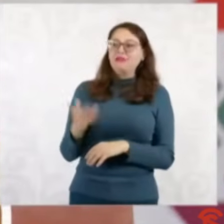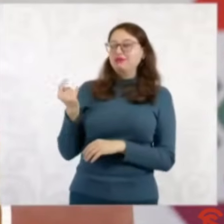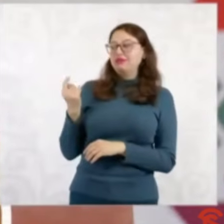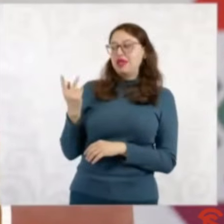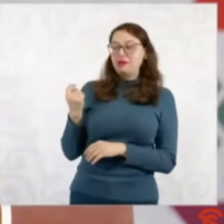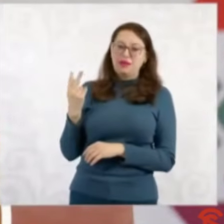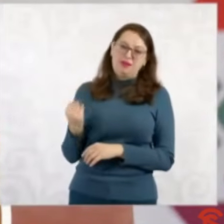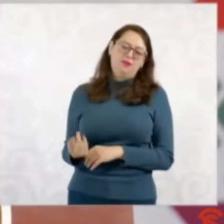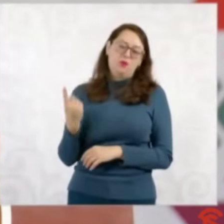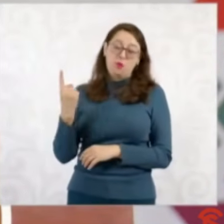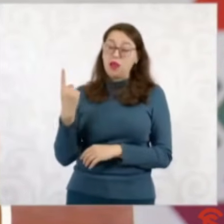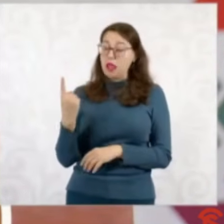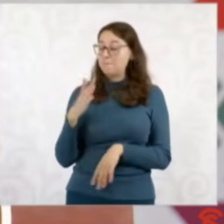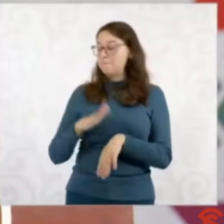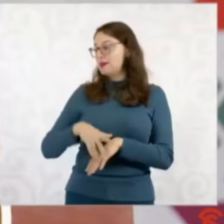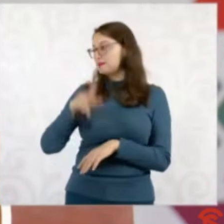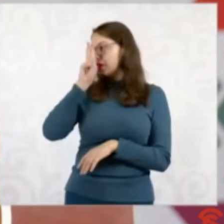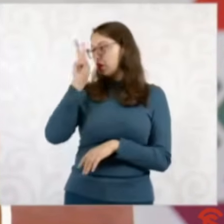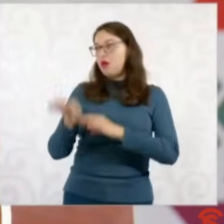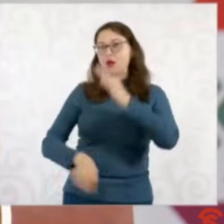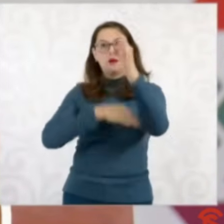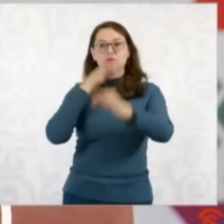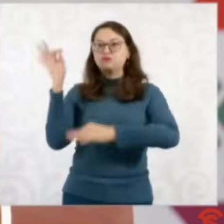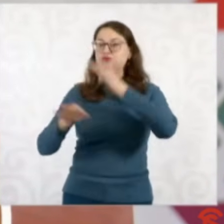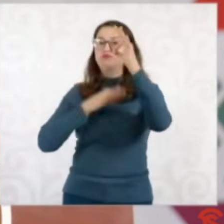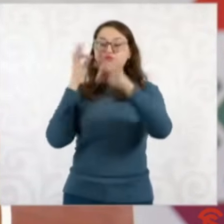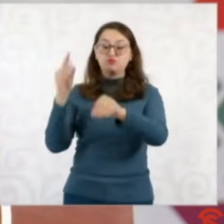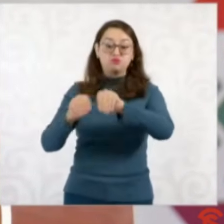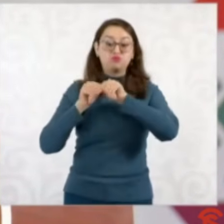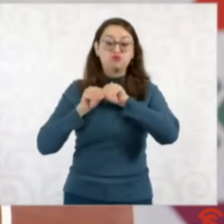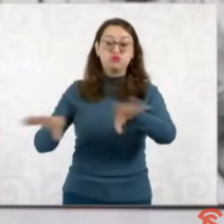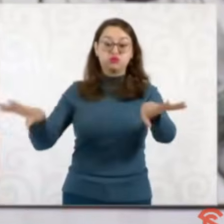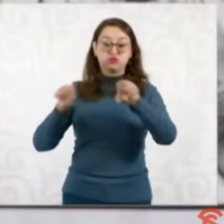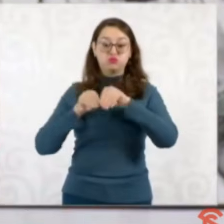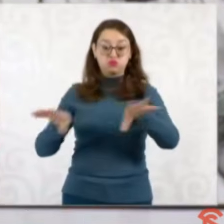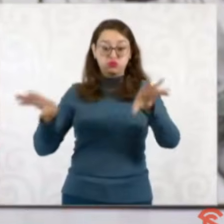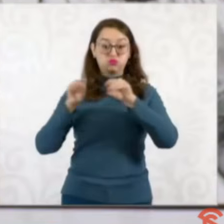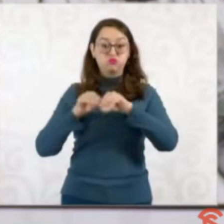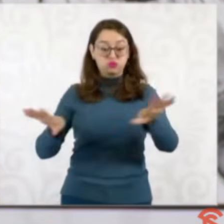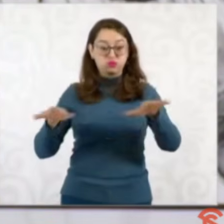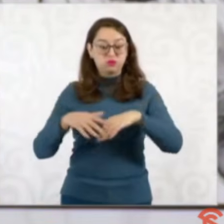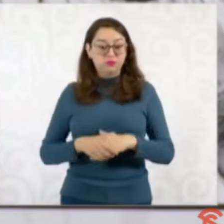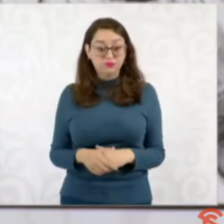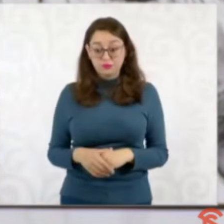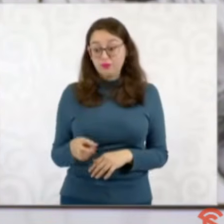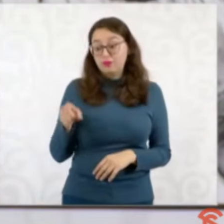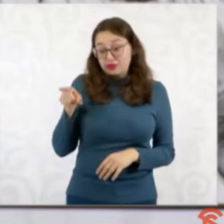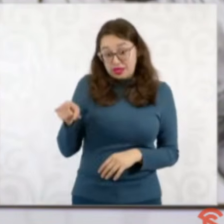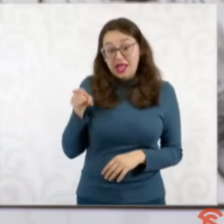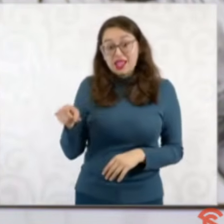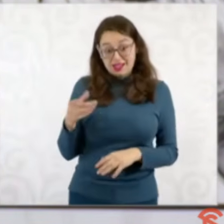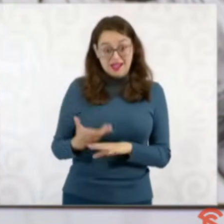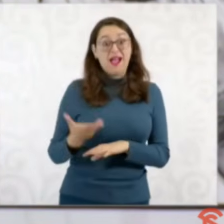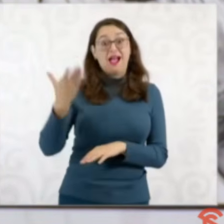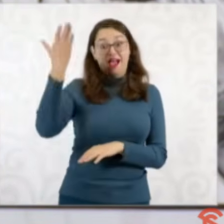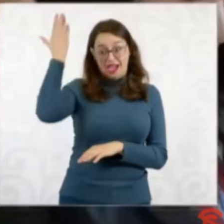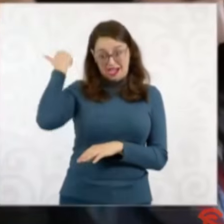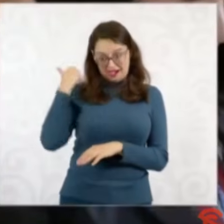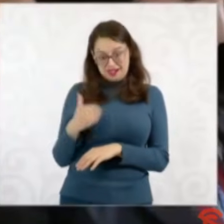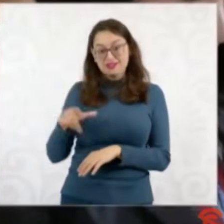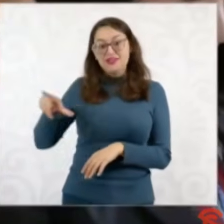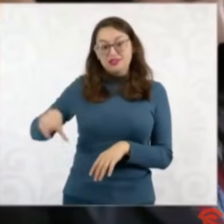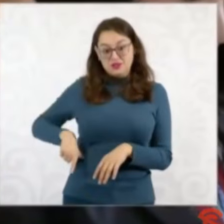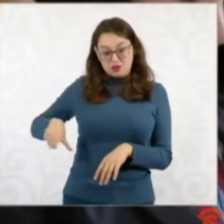campaña. La verdad, una de las televisoras, que por cierto se benefició de la privatización